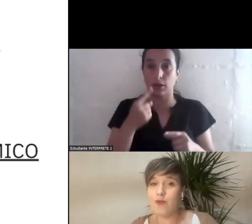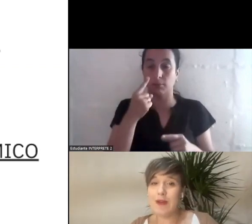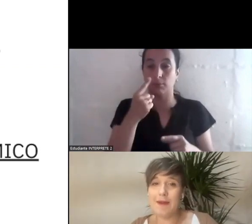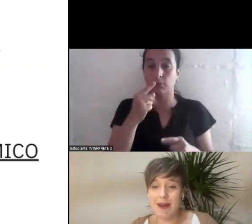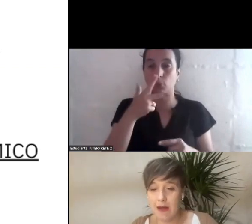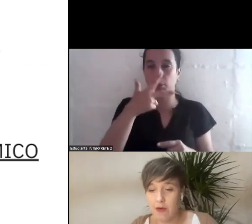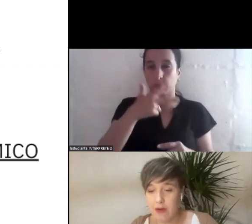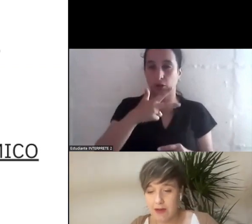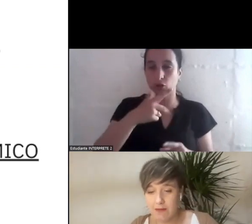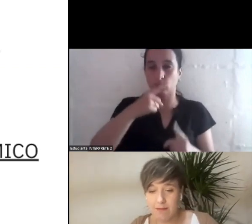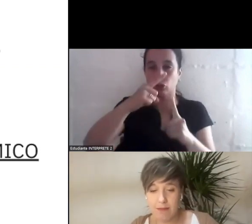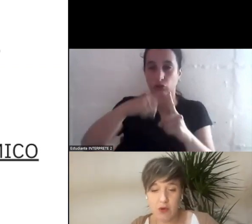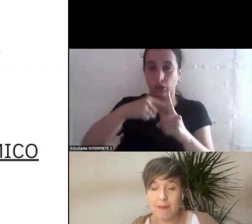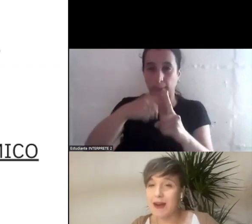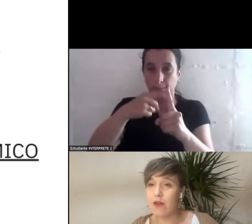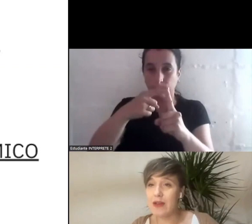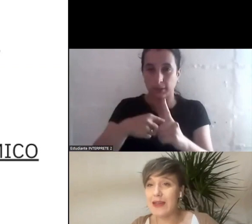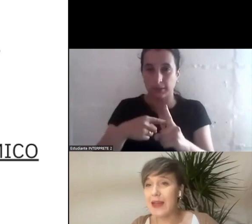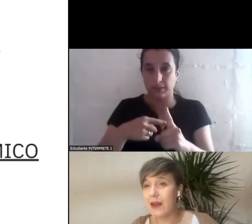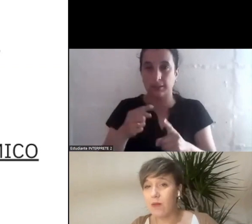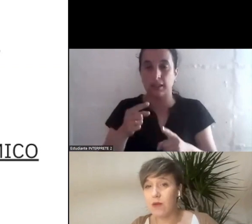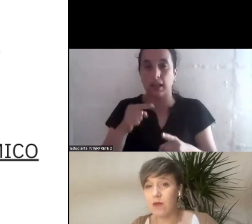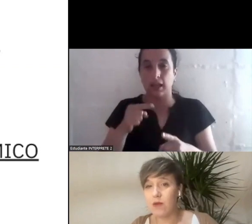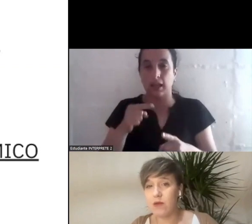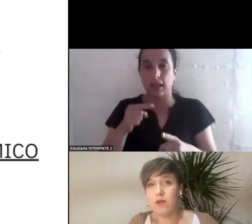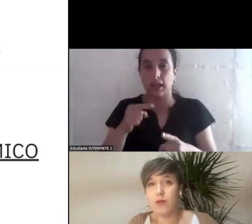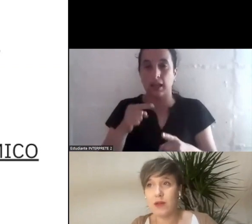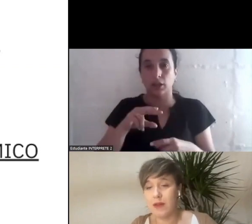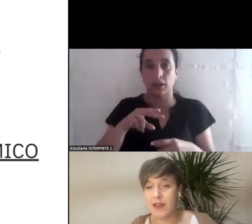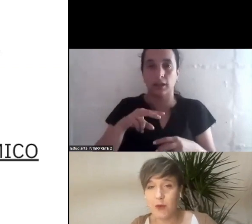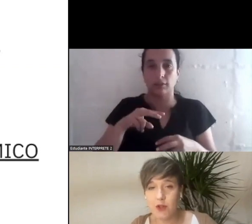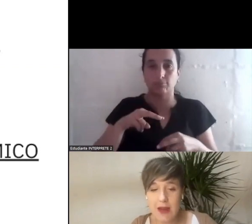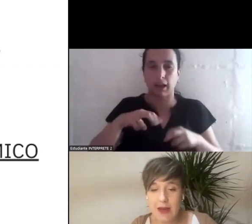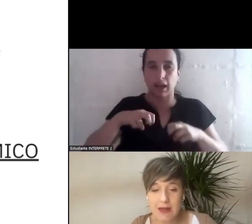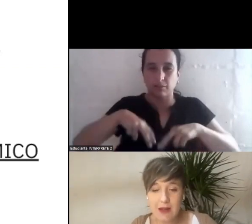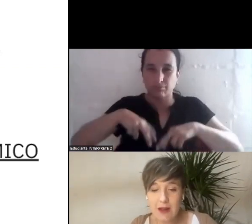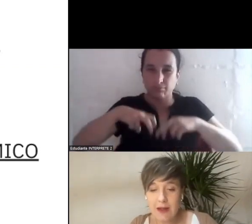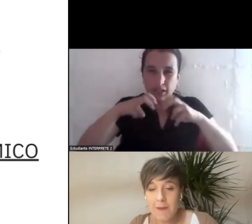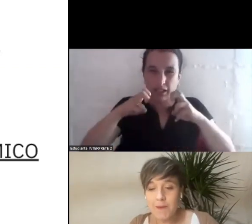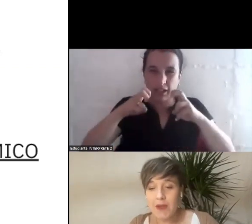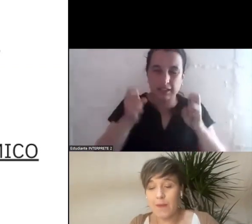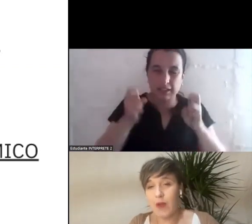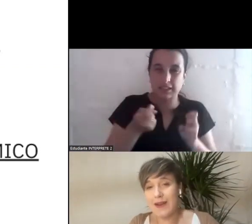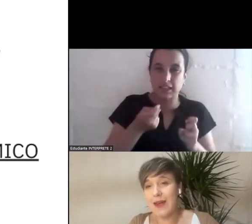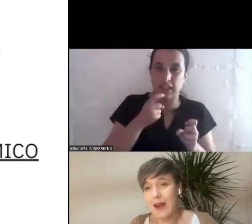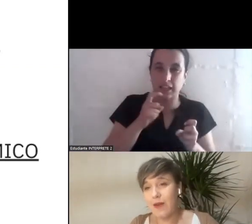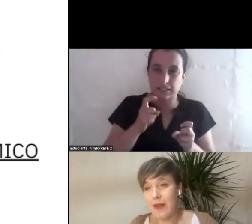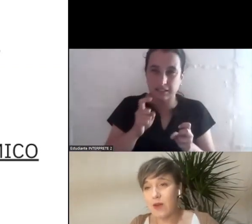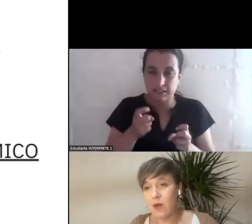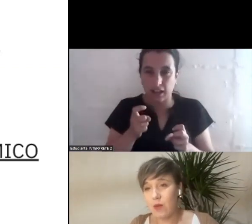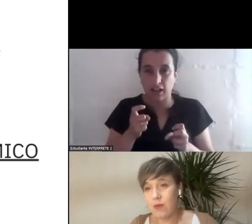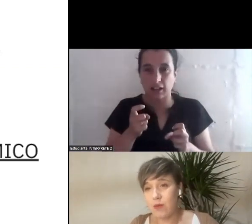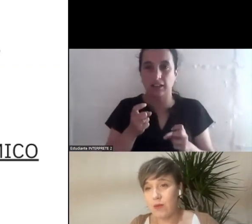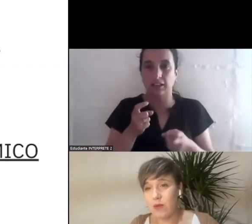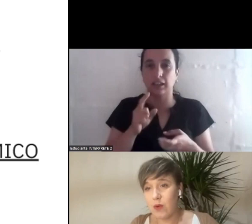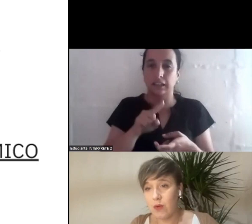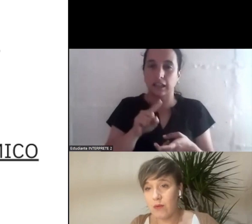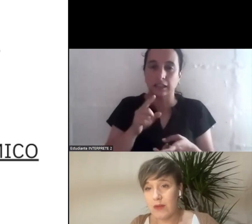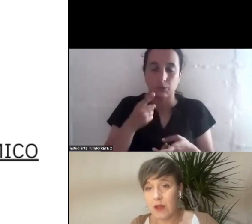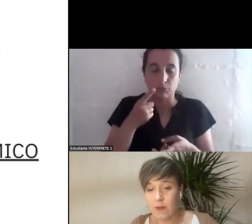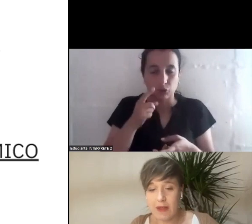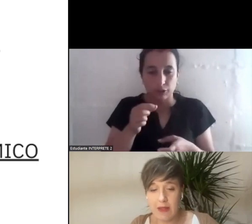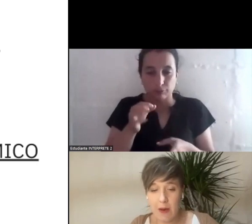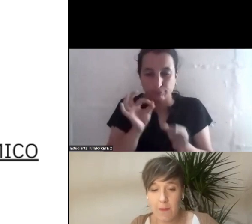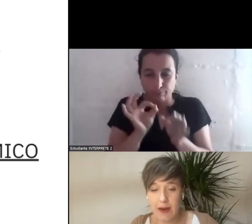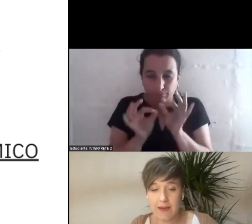hace es buscar marcadores. Busca marcadores en la sangre, como son pues, ciertas proteínas que pueden estar relacionadas con